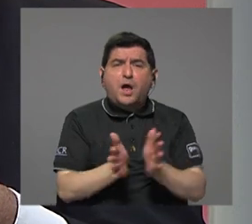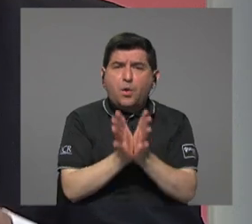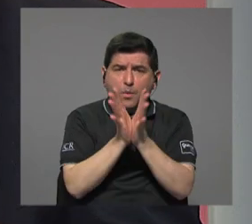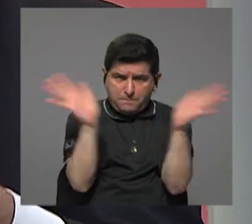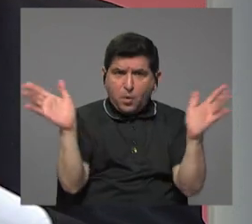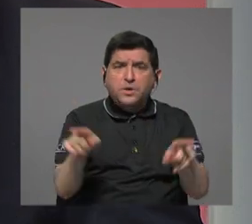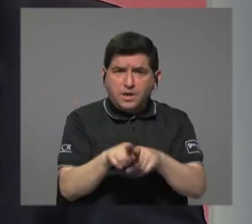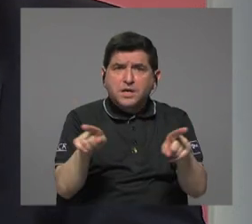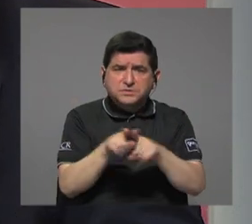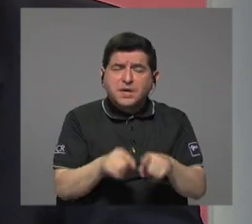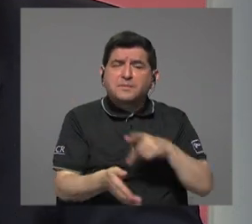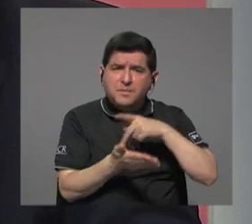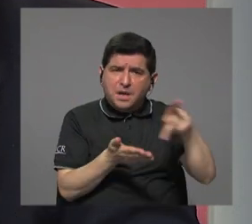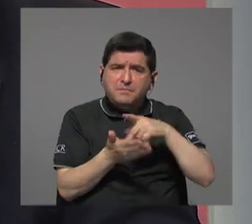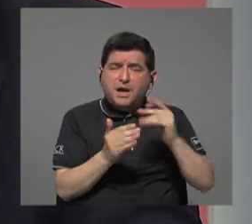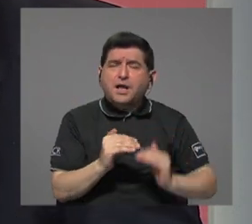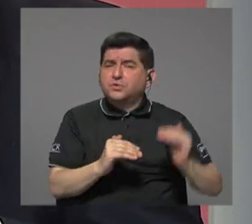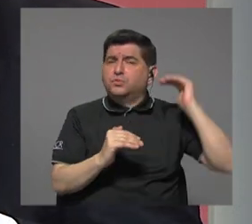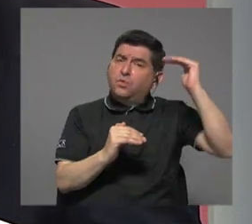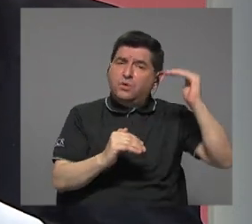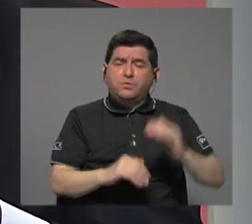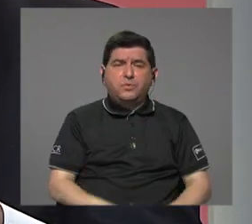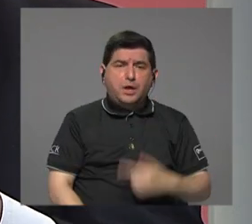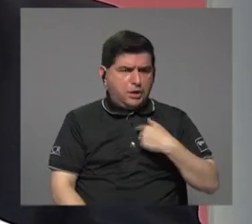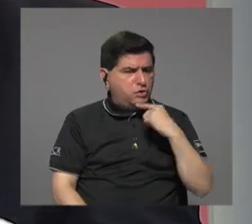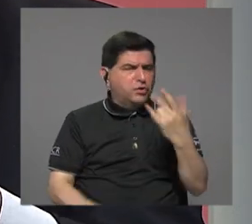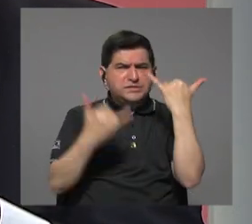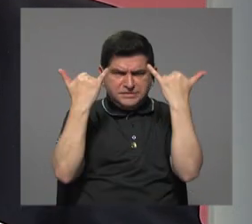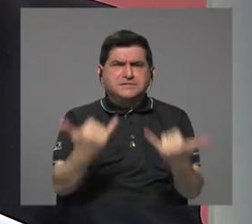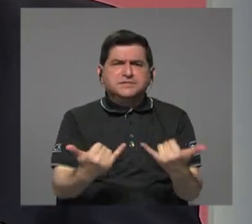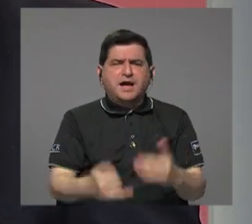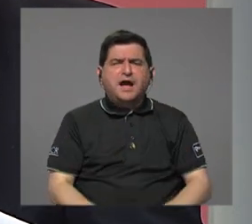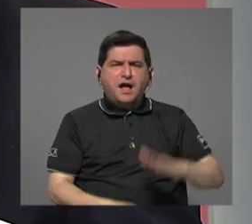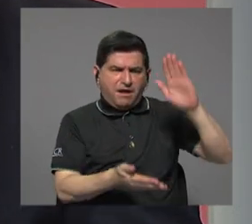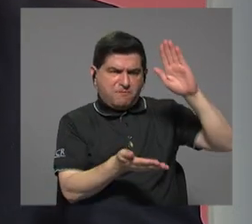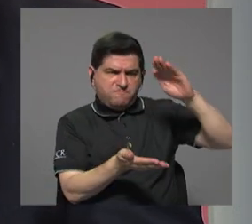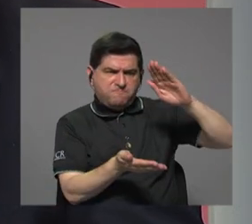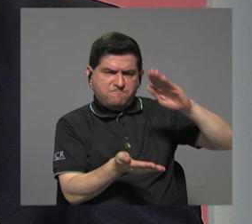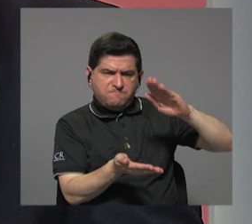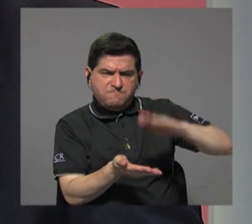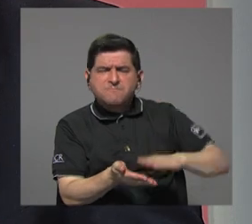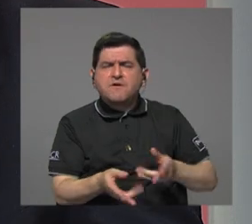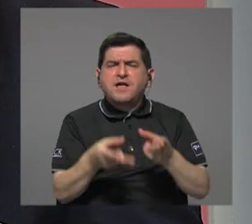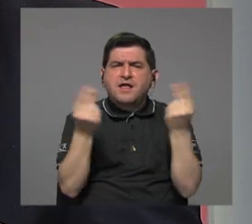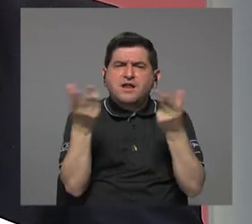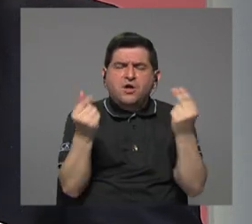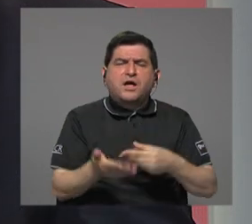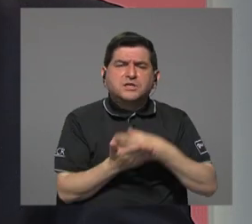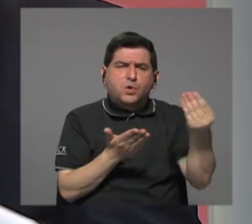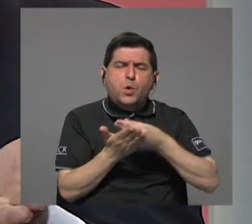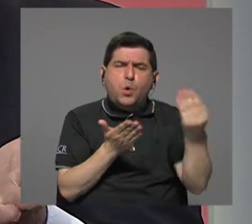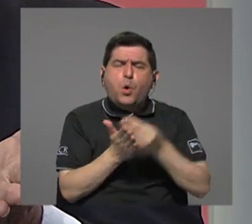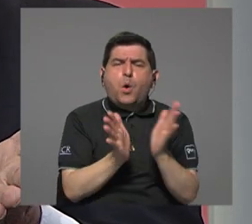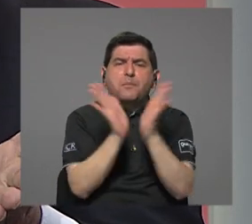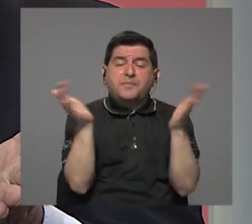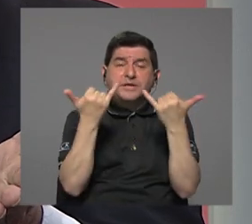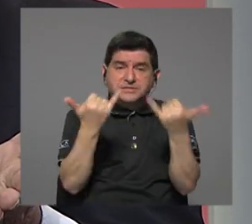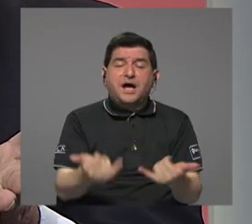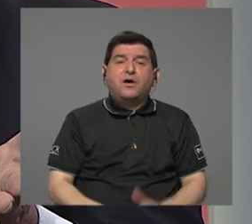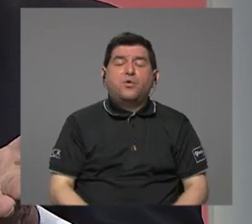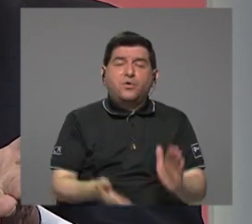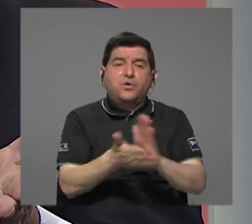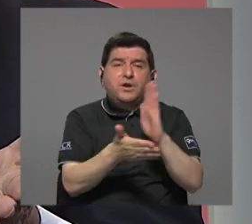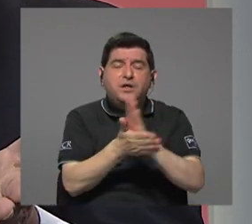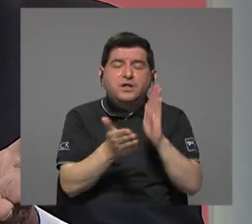también estamos pagando de más y yo he señalado cómo podemos bajar nosotros los costos de las compras públicas hoy tenemos facturas